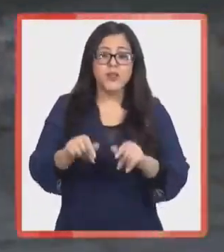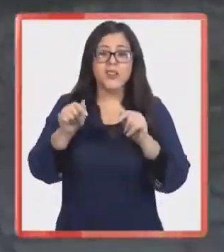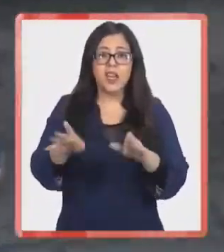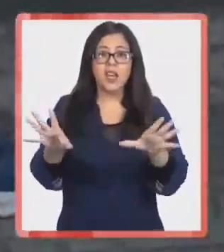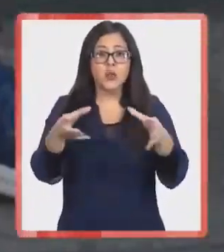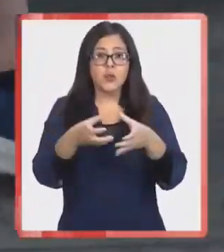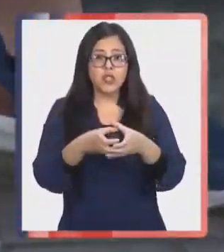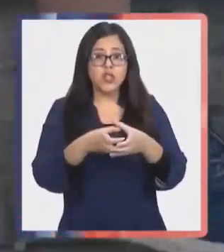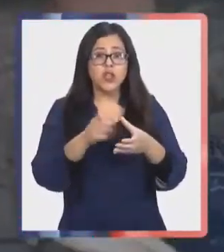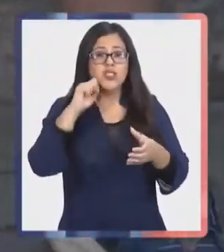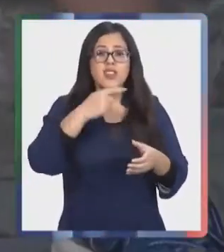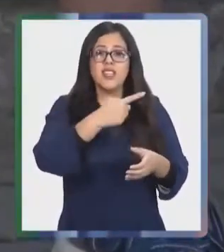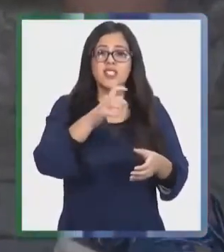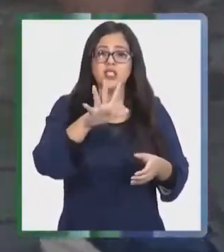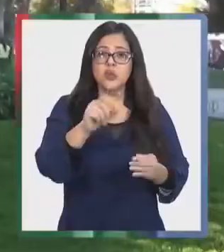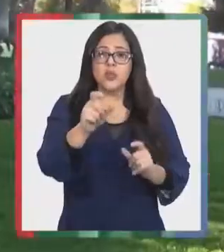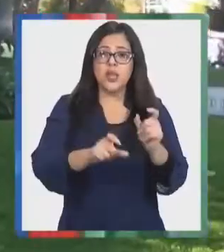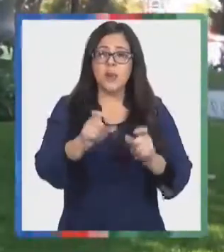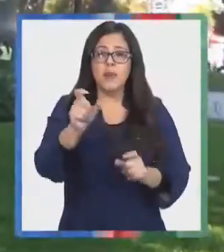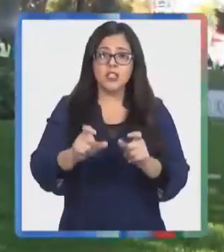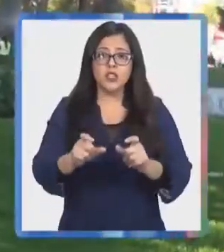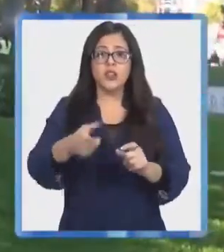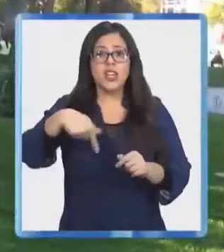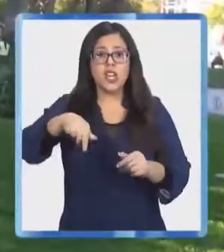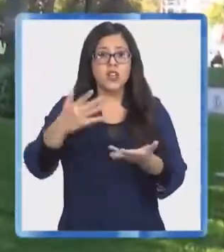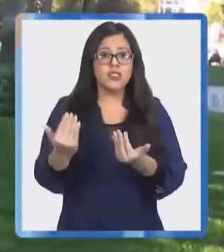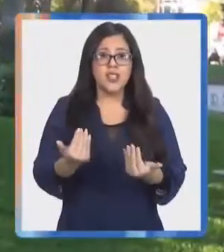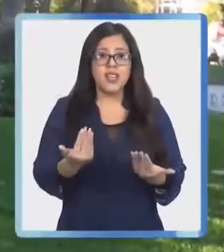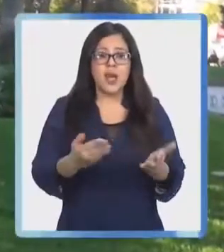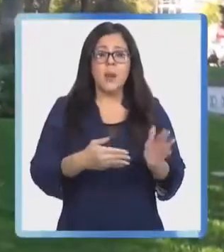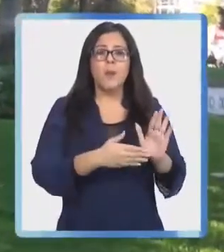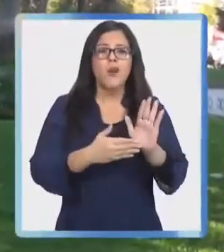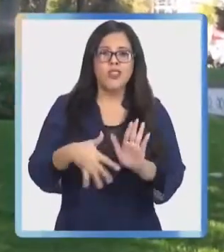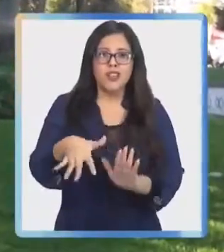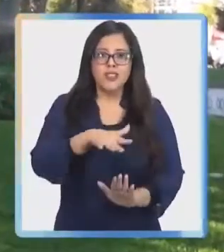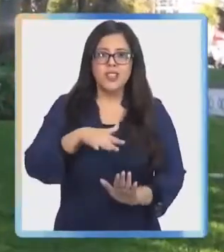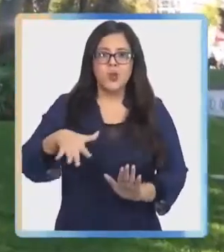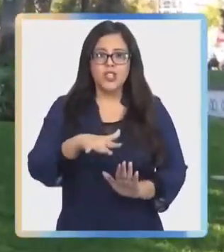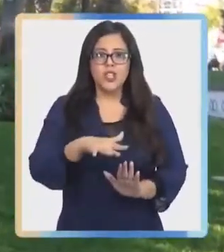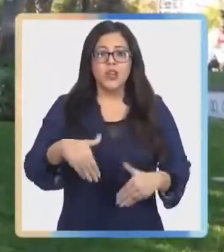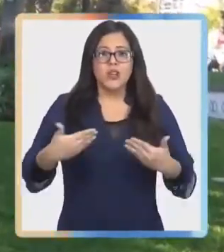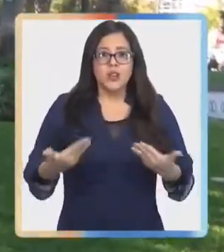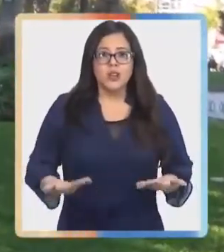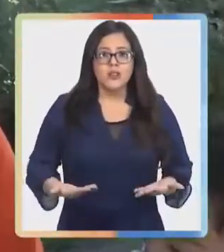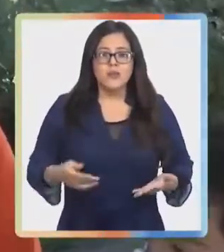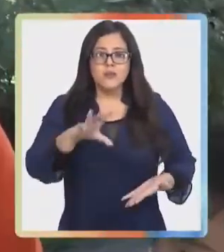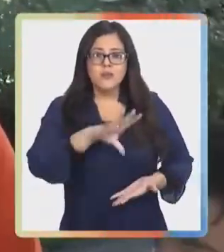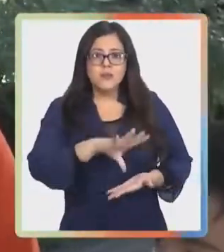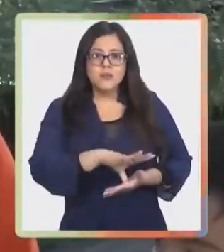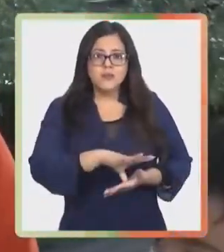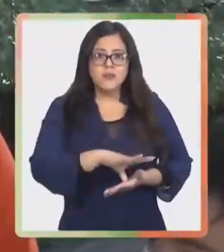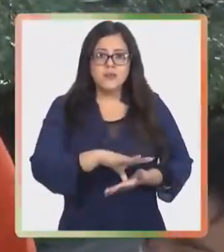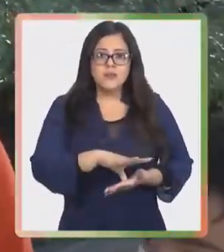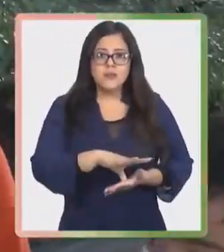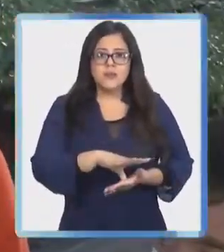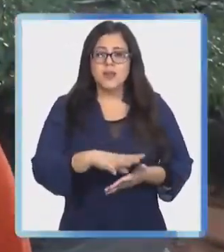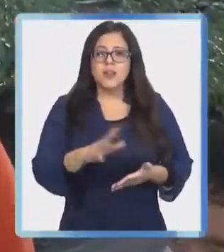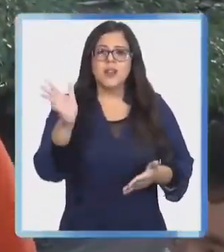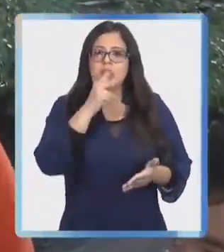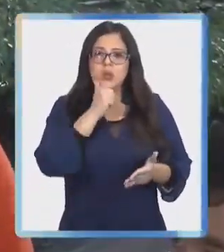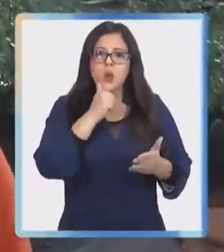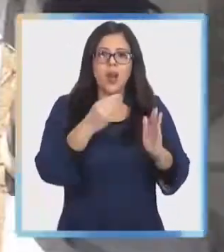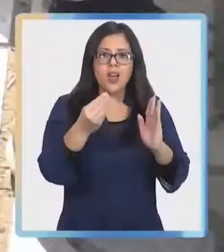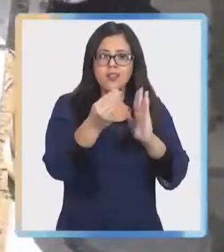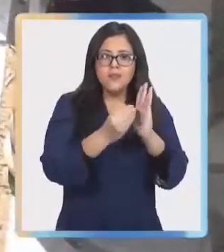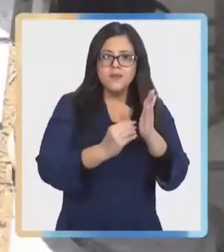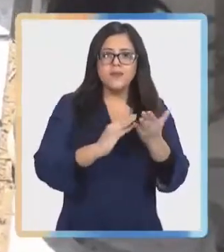socioeducar. La organización la conforman 150 personas quienes necesitan visibilizar esta situación. Actualmente a nivel nacional no hay un